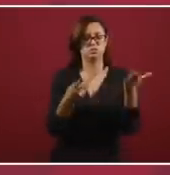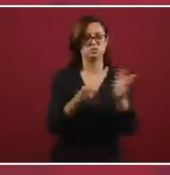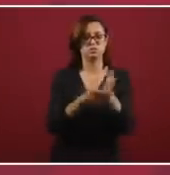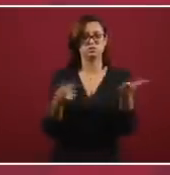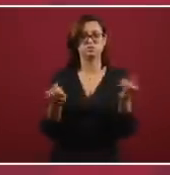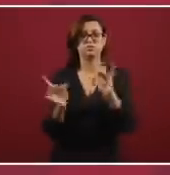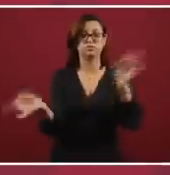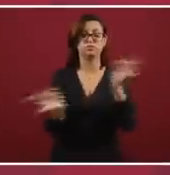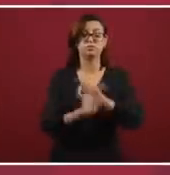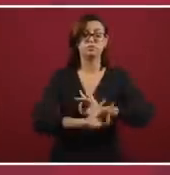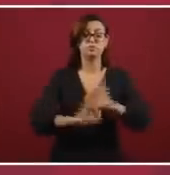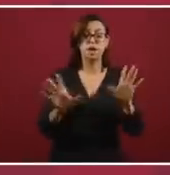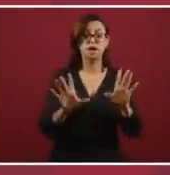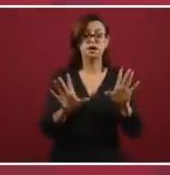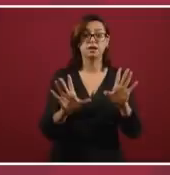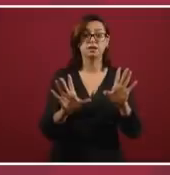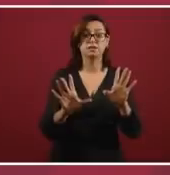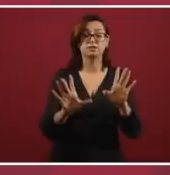De repente